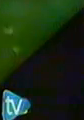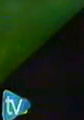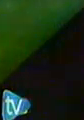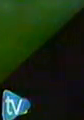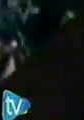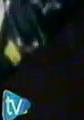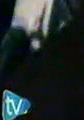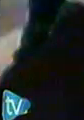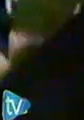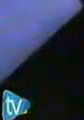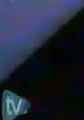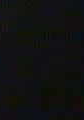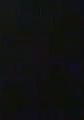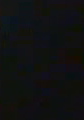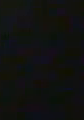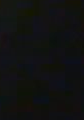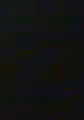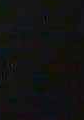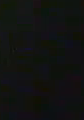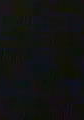Bajo supervisión de adultos.